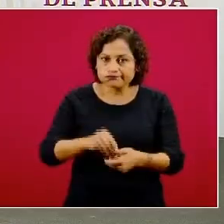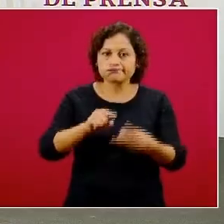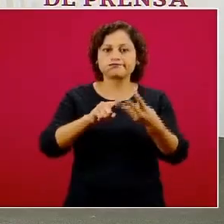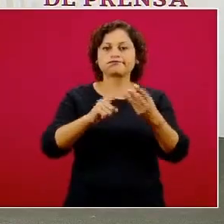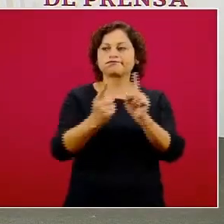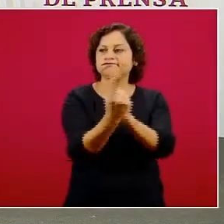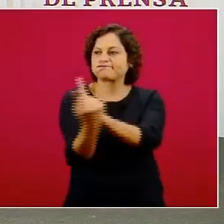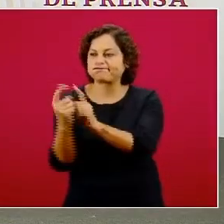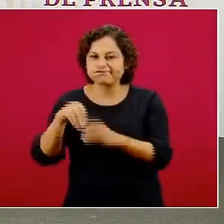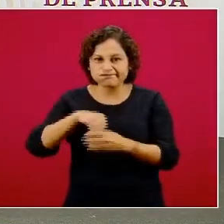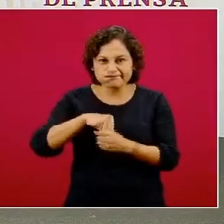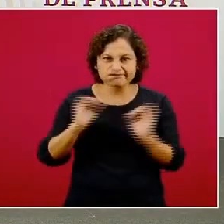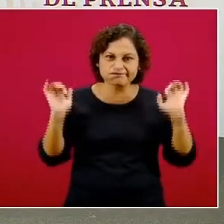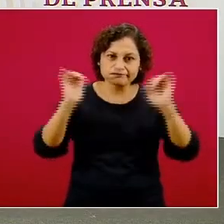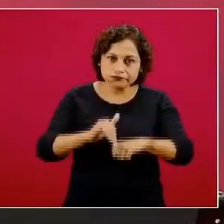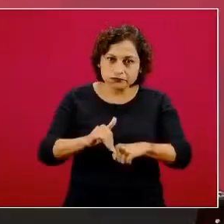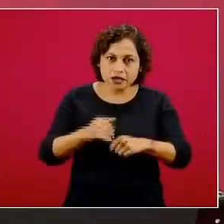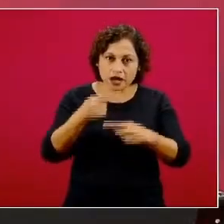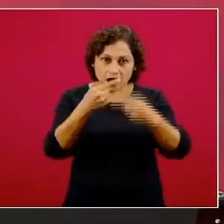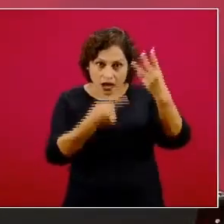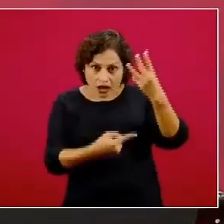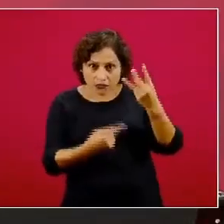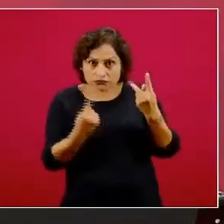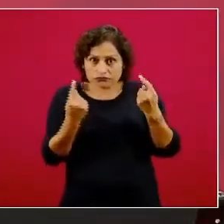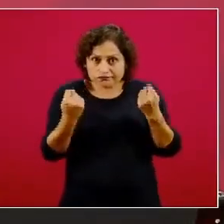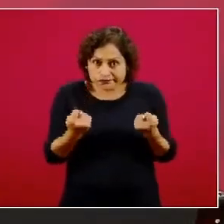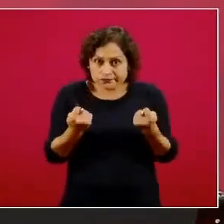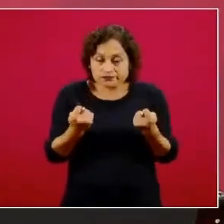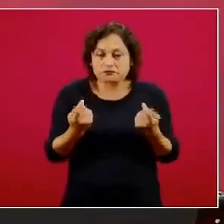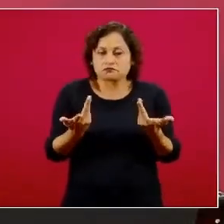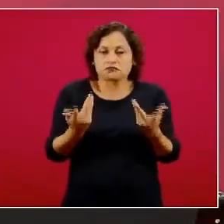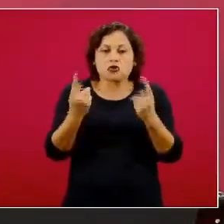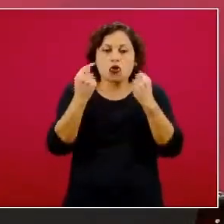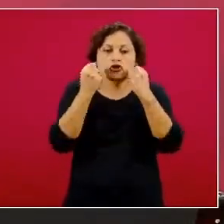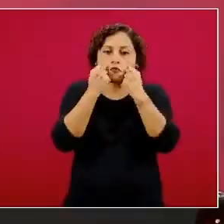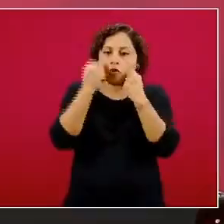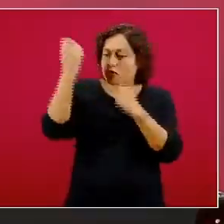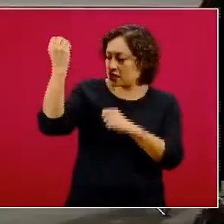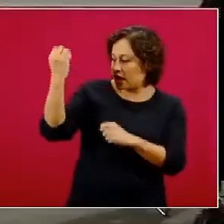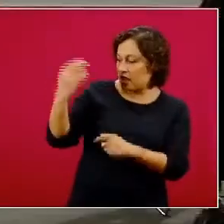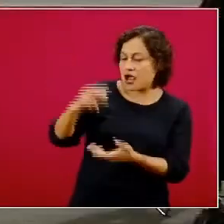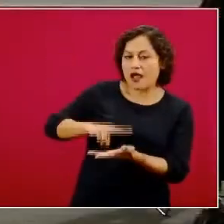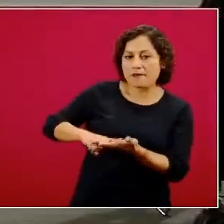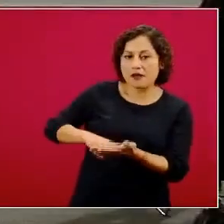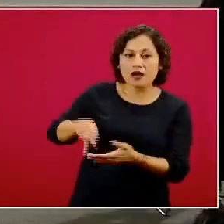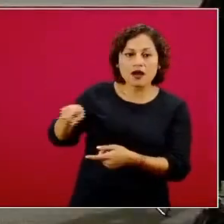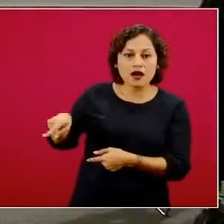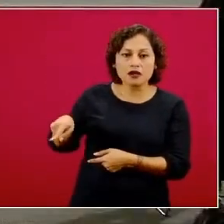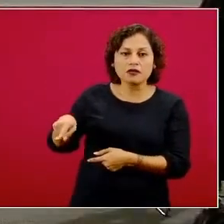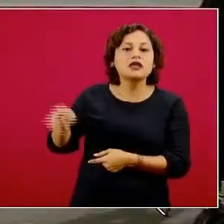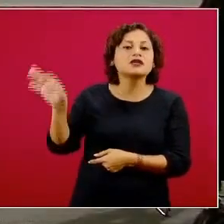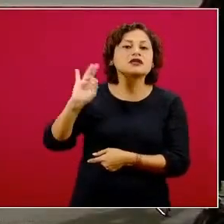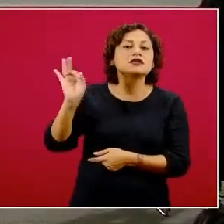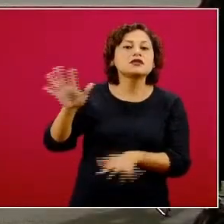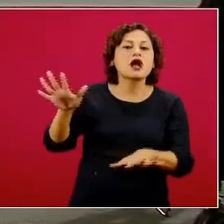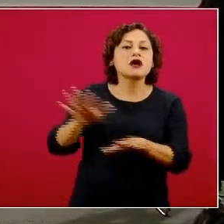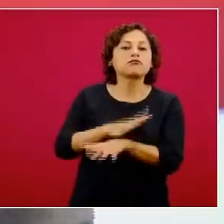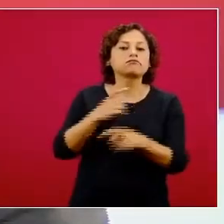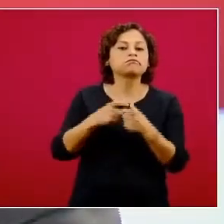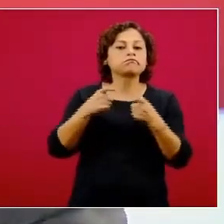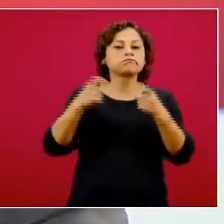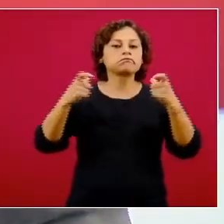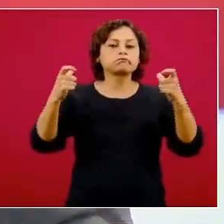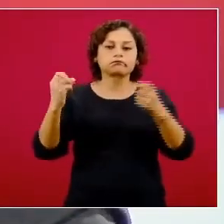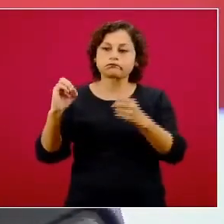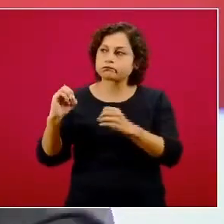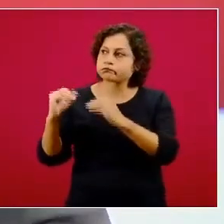prevención, entonces lo más probable es que ese riesgo que es bajo empiece a incrementar. Y lo mismo, si el riesgo es moderado